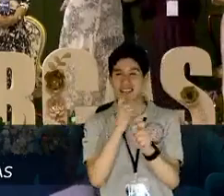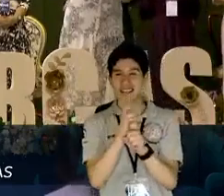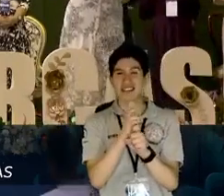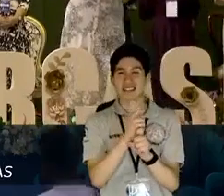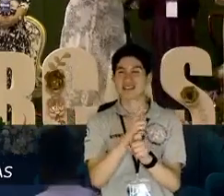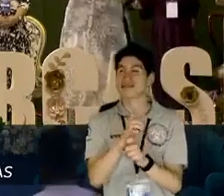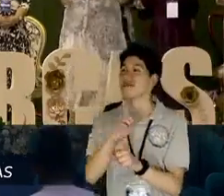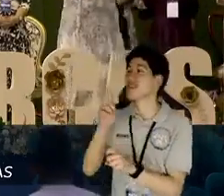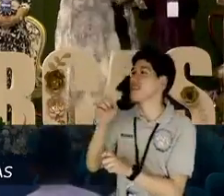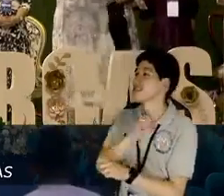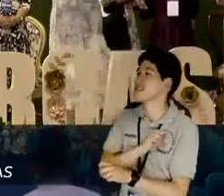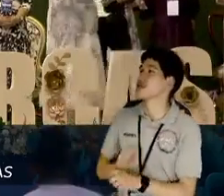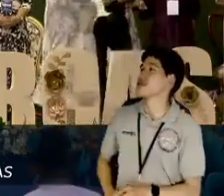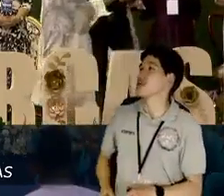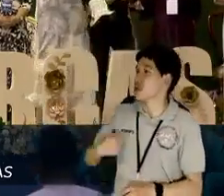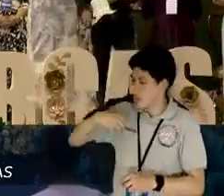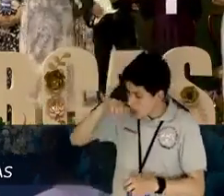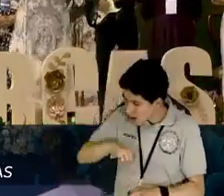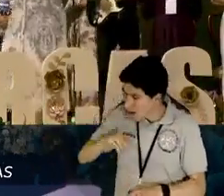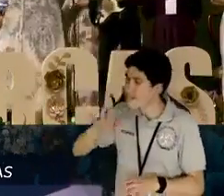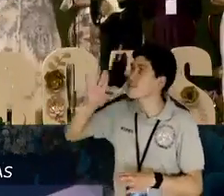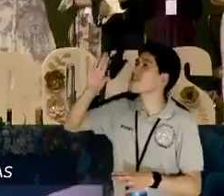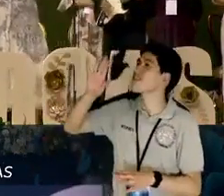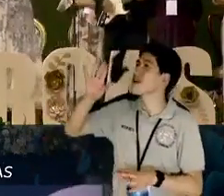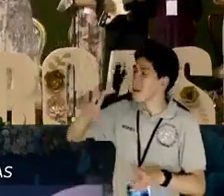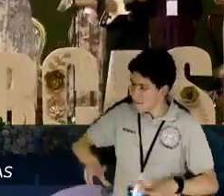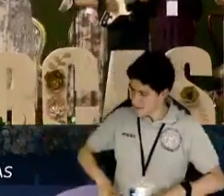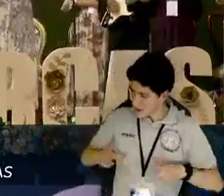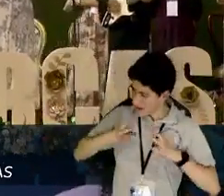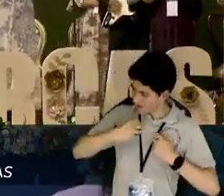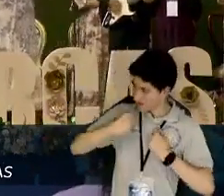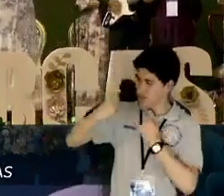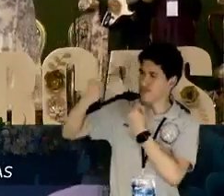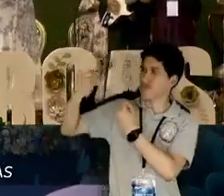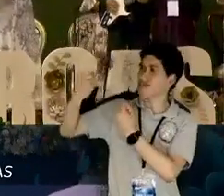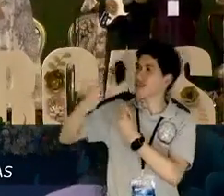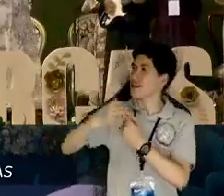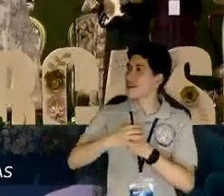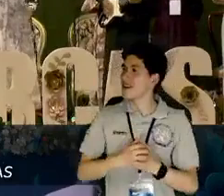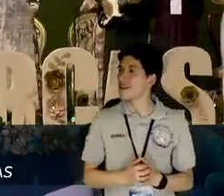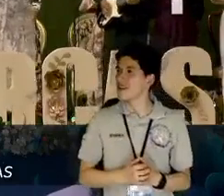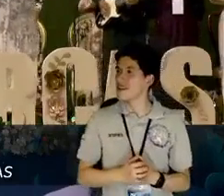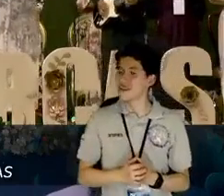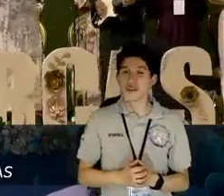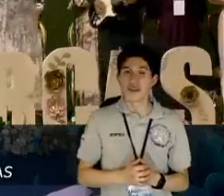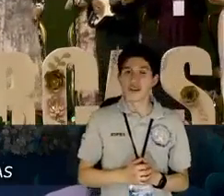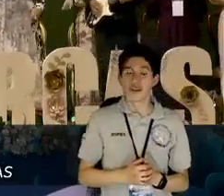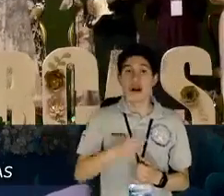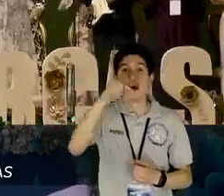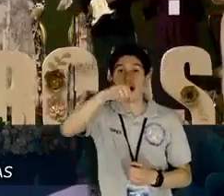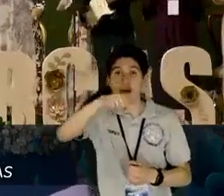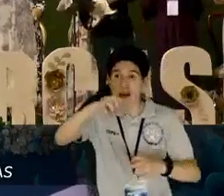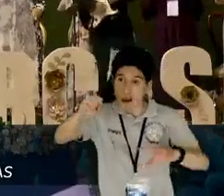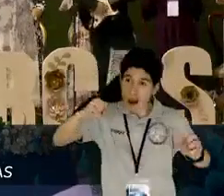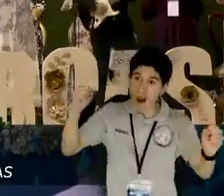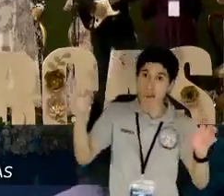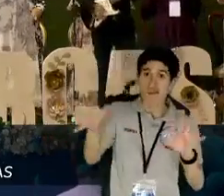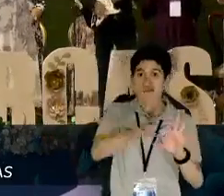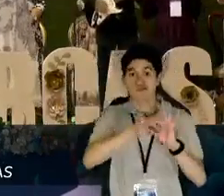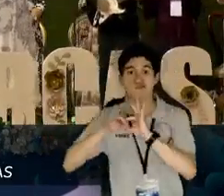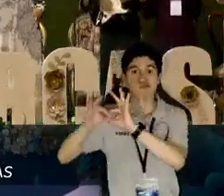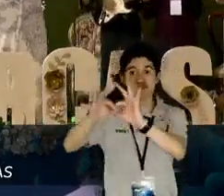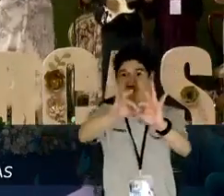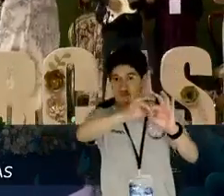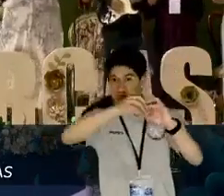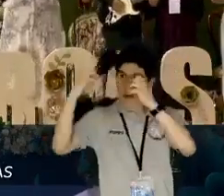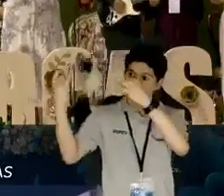mi vida. Porque es que en este momento hay unidad en el Espíritu Santo, hay